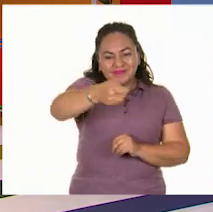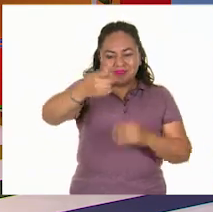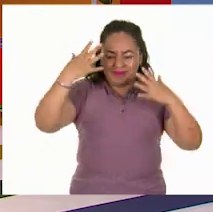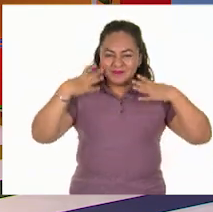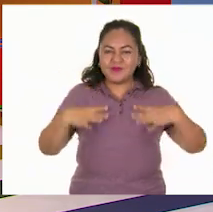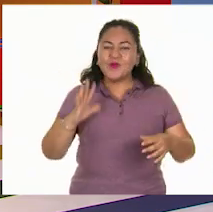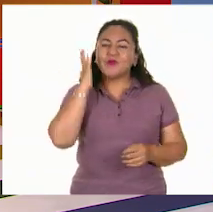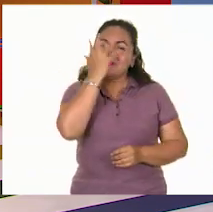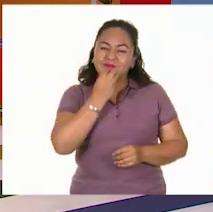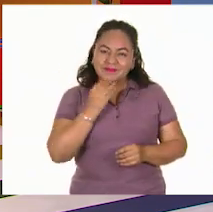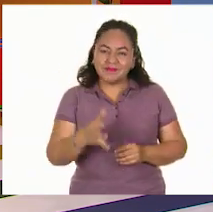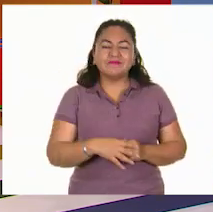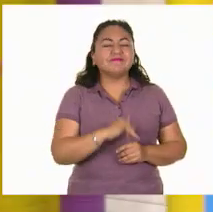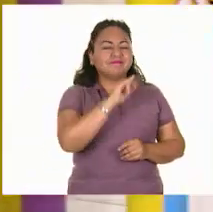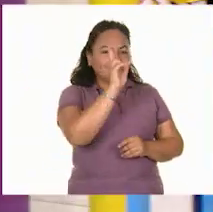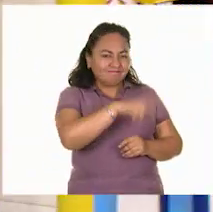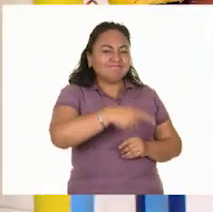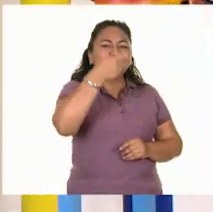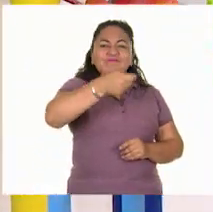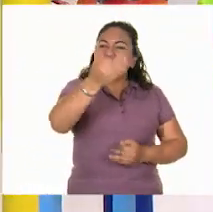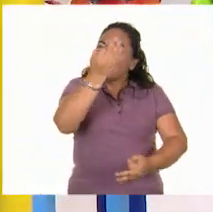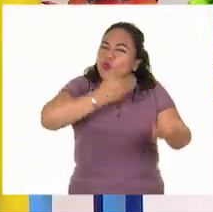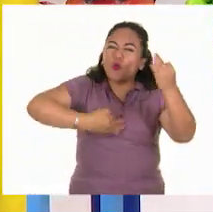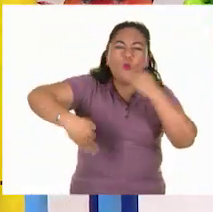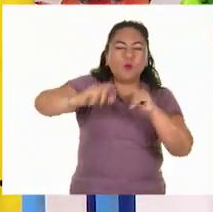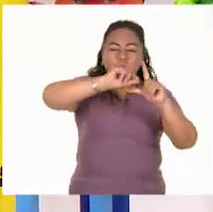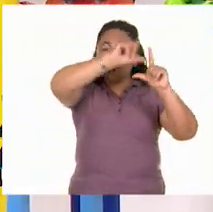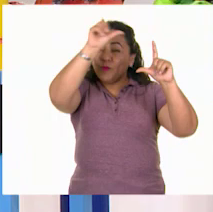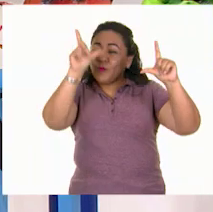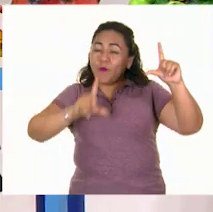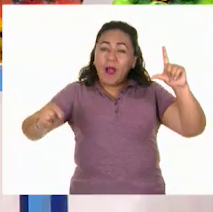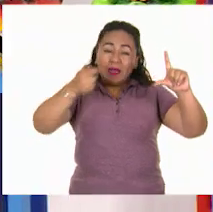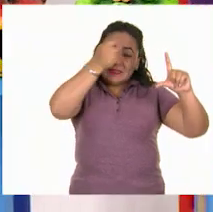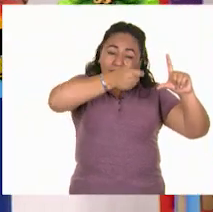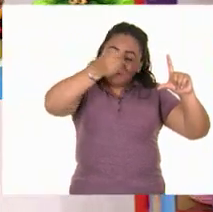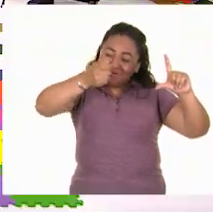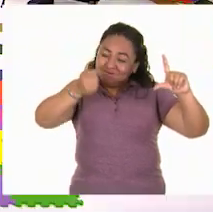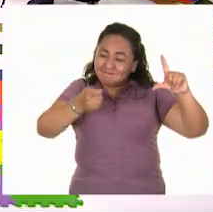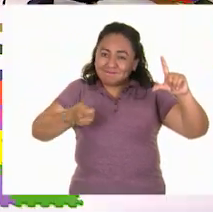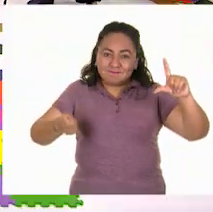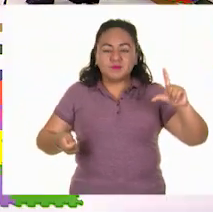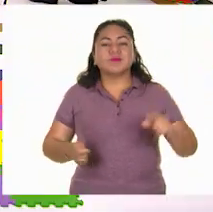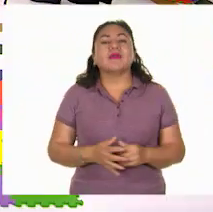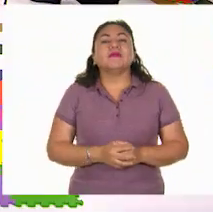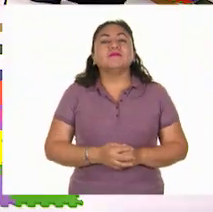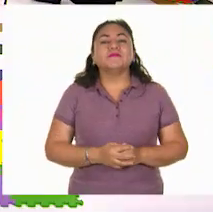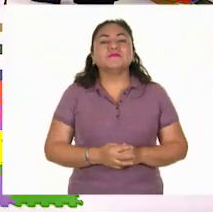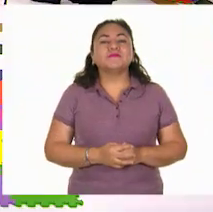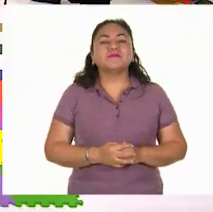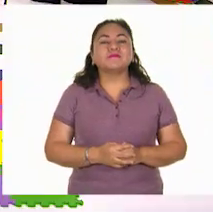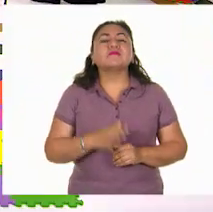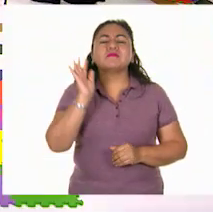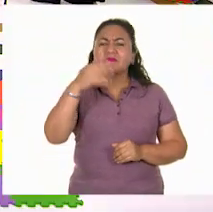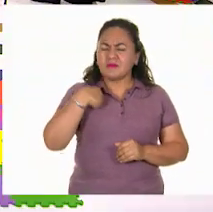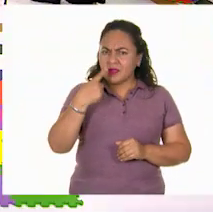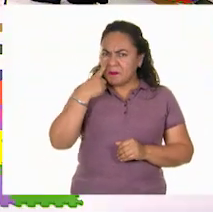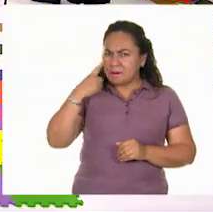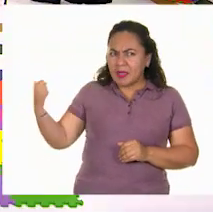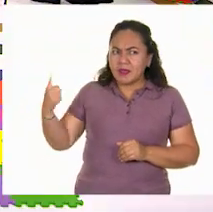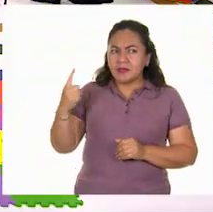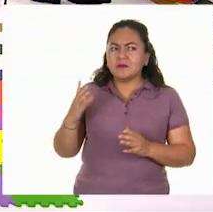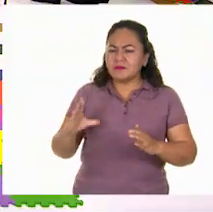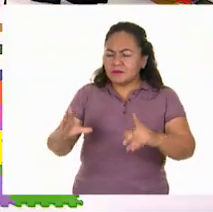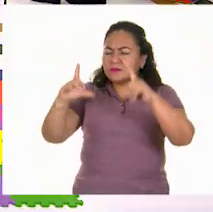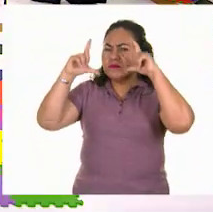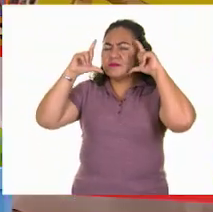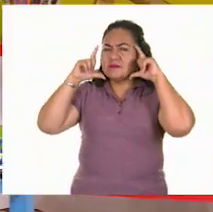trajes populares. Cierto, saludos a toda la República Mexicana. Oye, pero, ¿sabes? Estoy viendo esta máscara que me